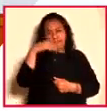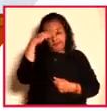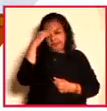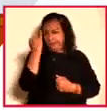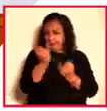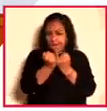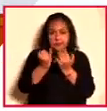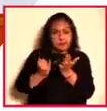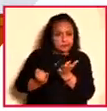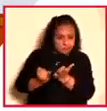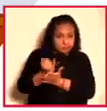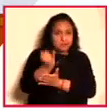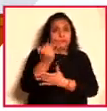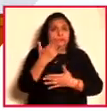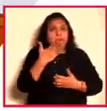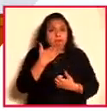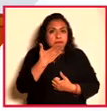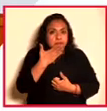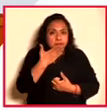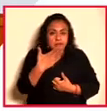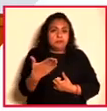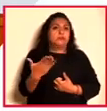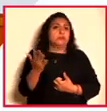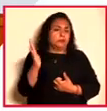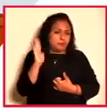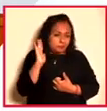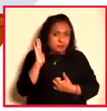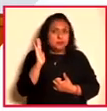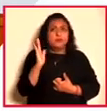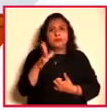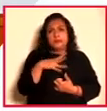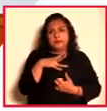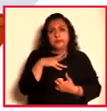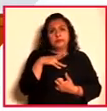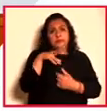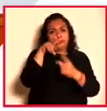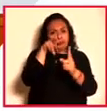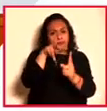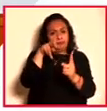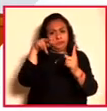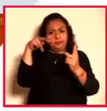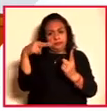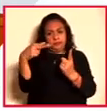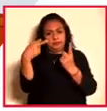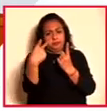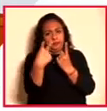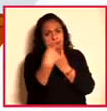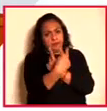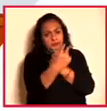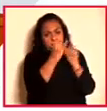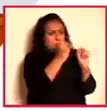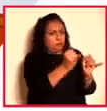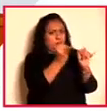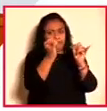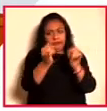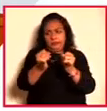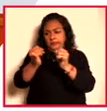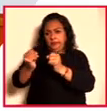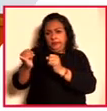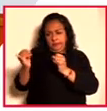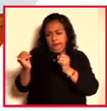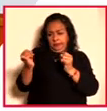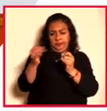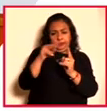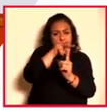acertada que estás enfrentado a puntos de vista radicalmente individuales y en contrapunto con